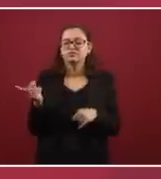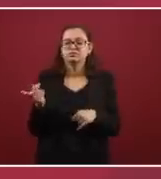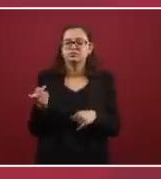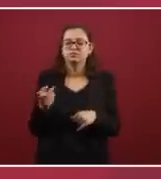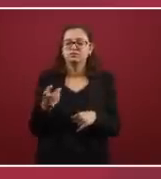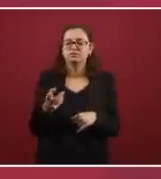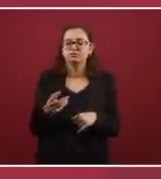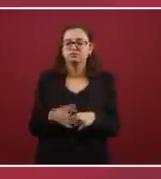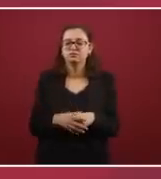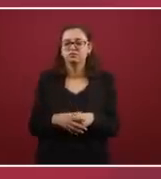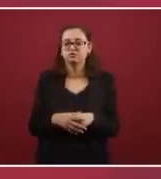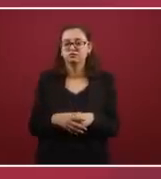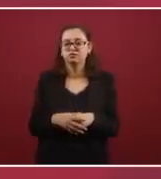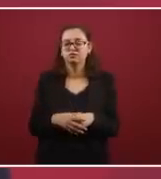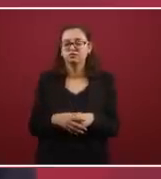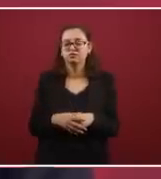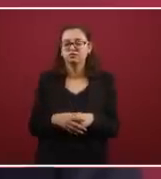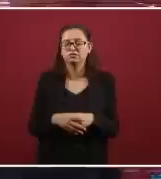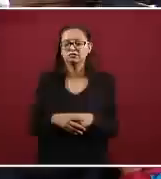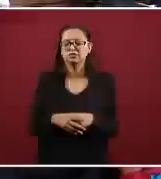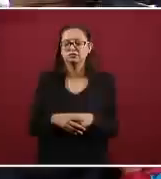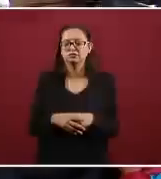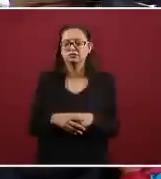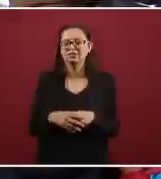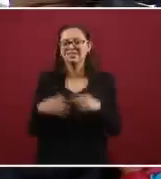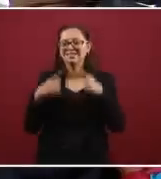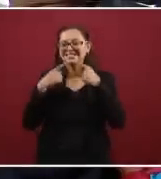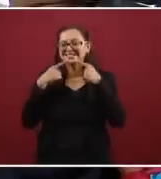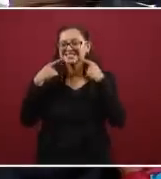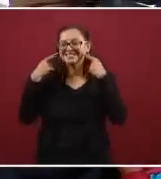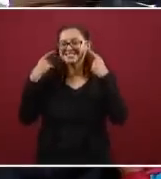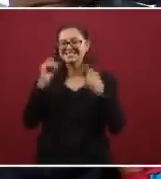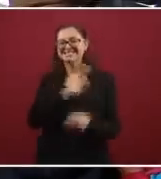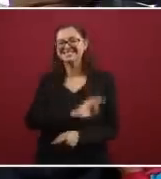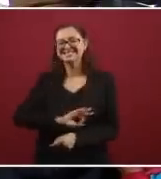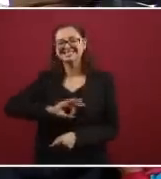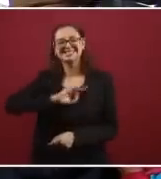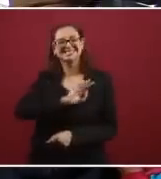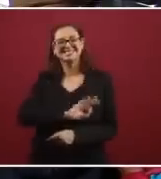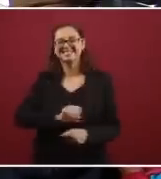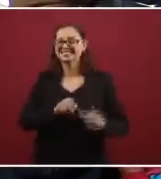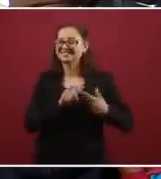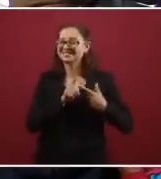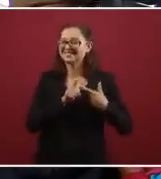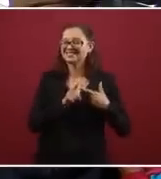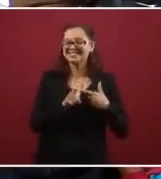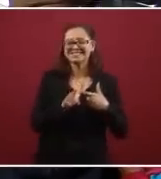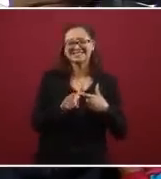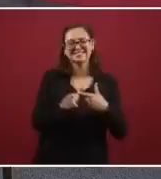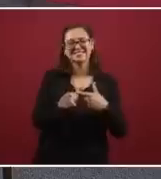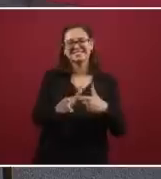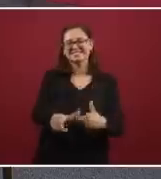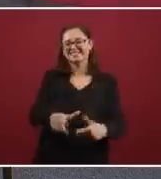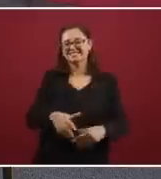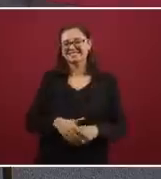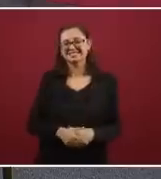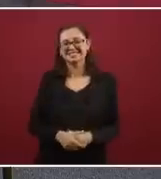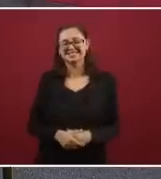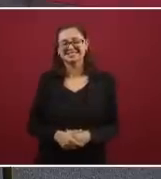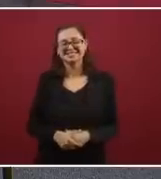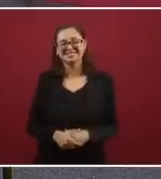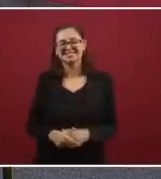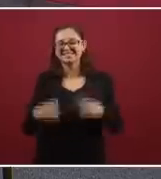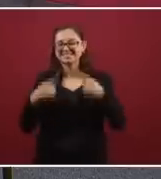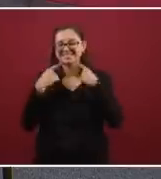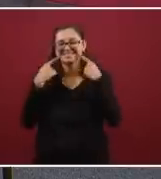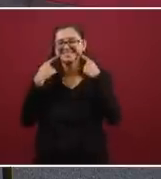sin poderse quitar la sonrisa de la boca, que tenía que ir a ver a un cirujano